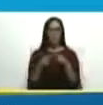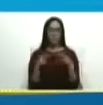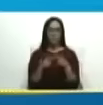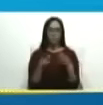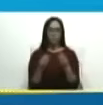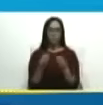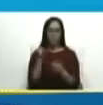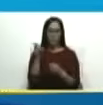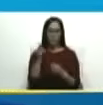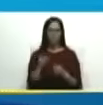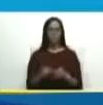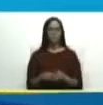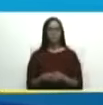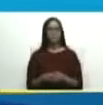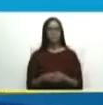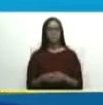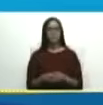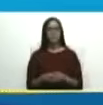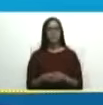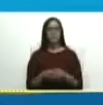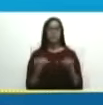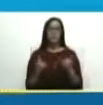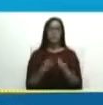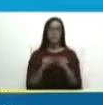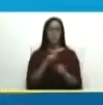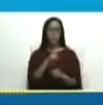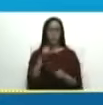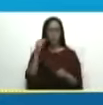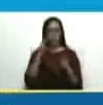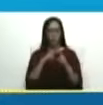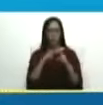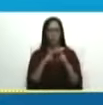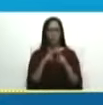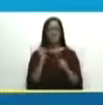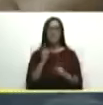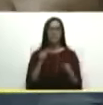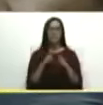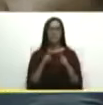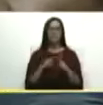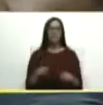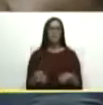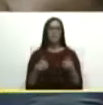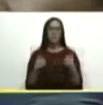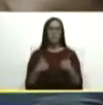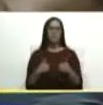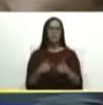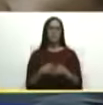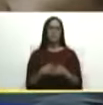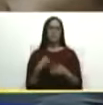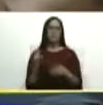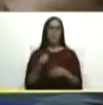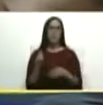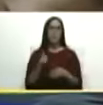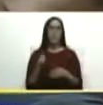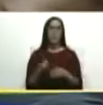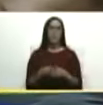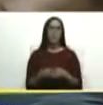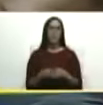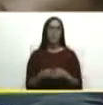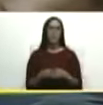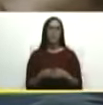viñeta. Ya todo lo demás ustedes lo conocen y debe conocerse aún más, como